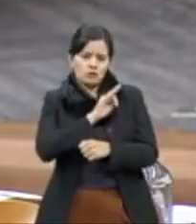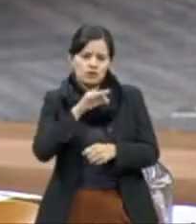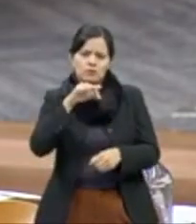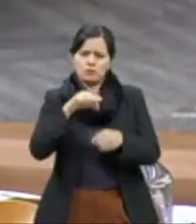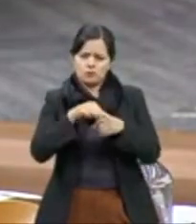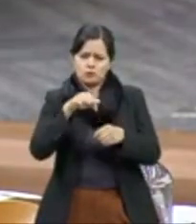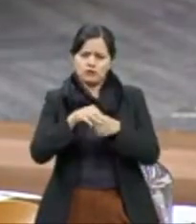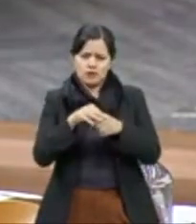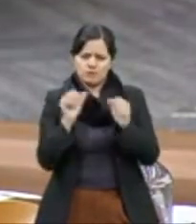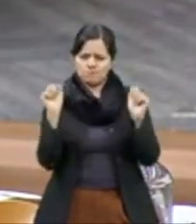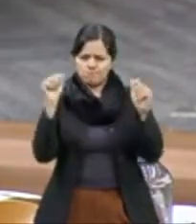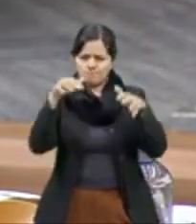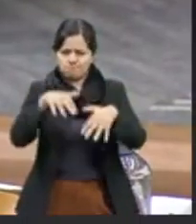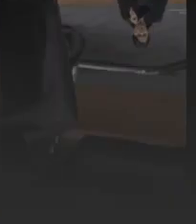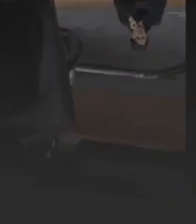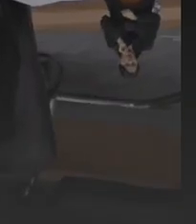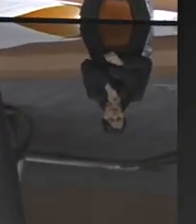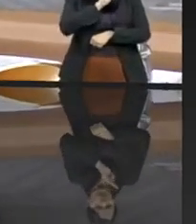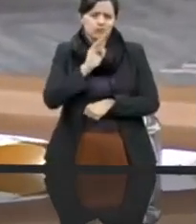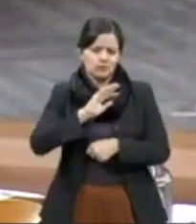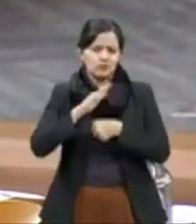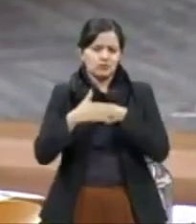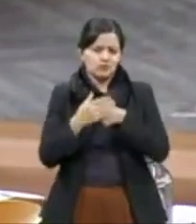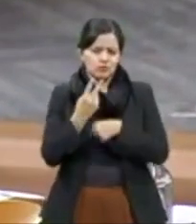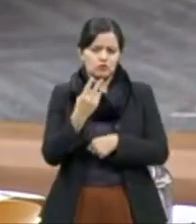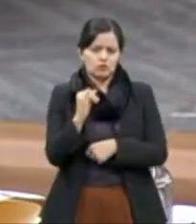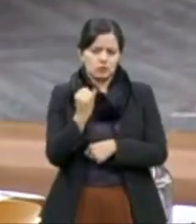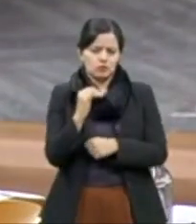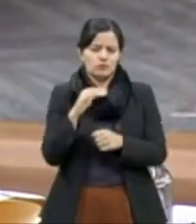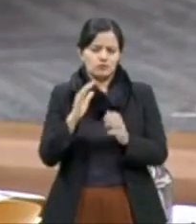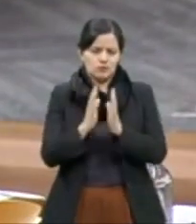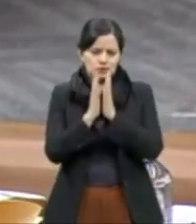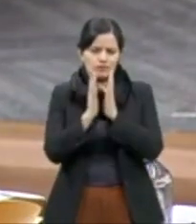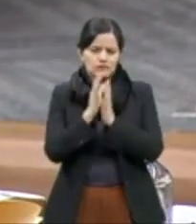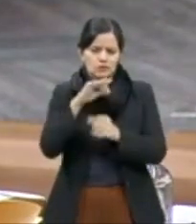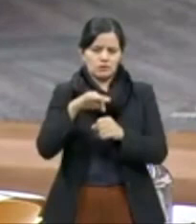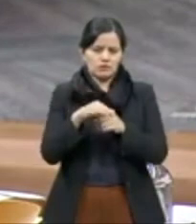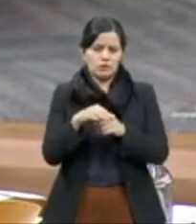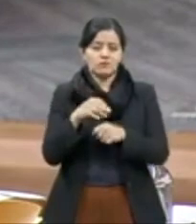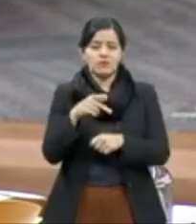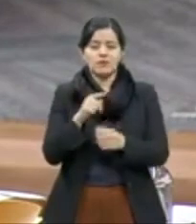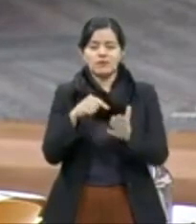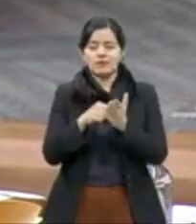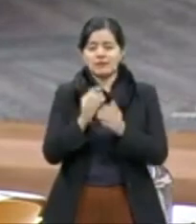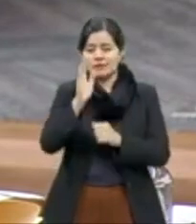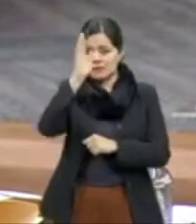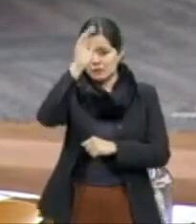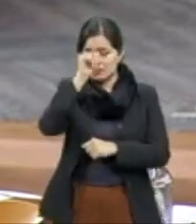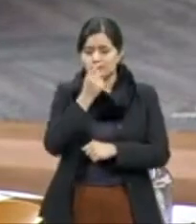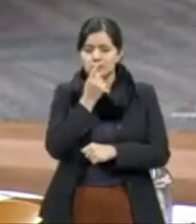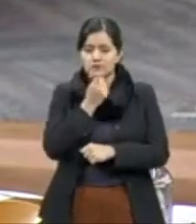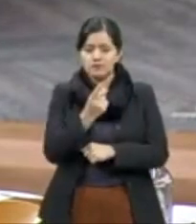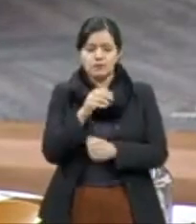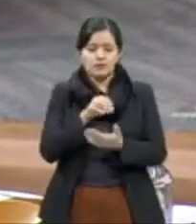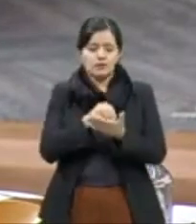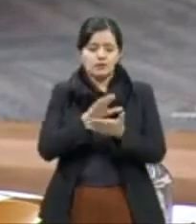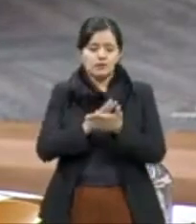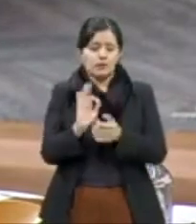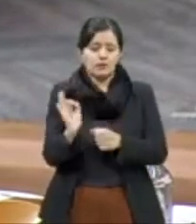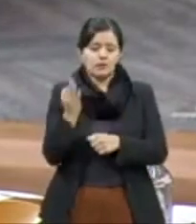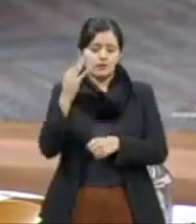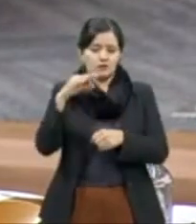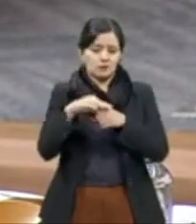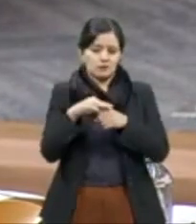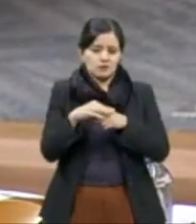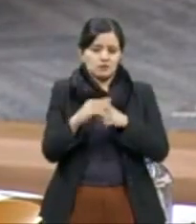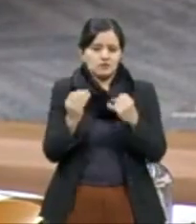ordinarias y, en su caso, las extraordinarias que en su... La consejera Carla Humphrey resaltó la importancia de ampliar las campañas de difusión de